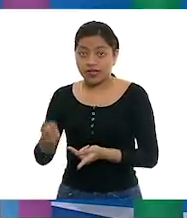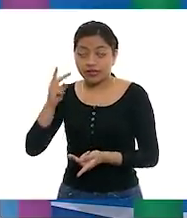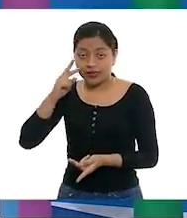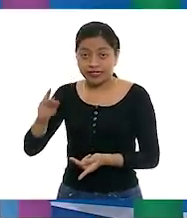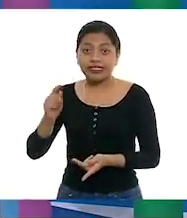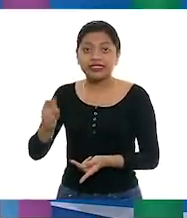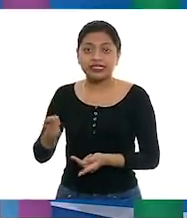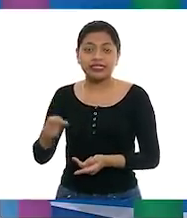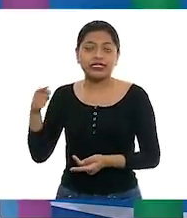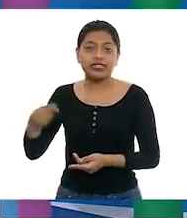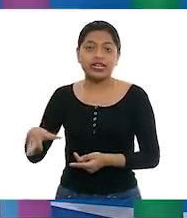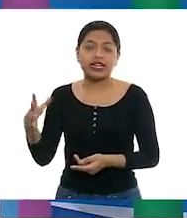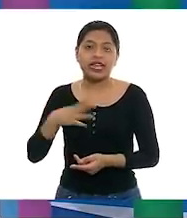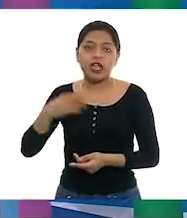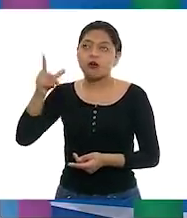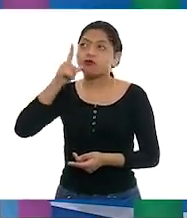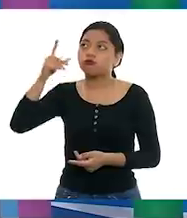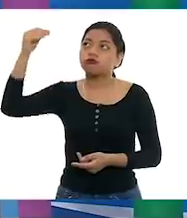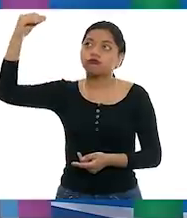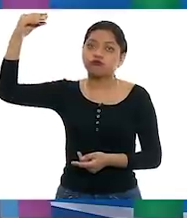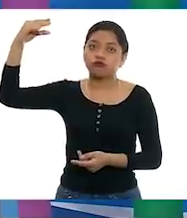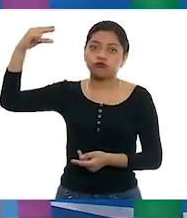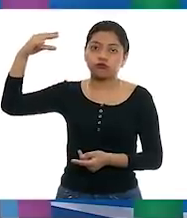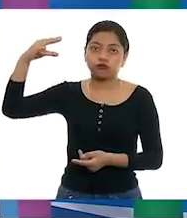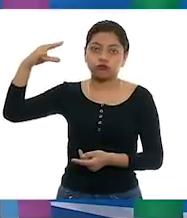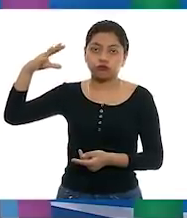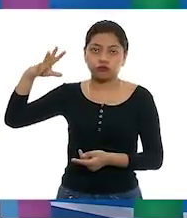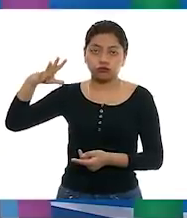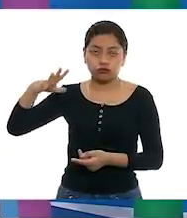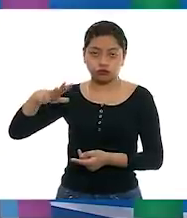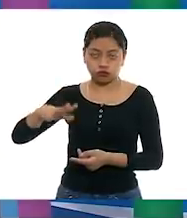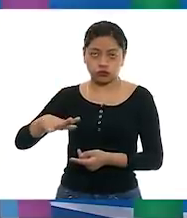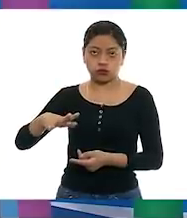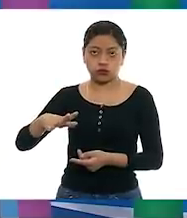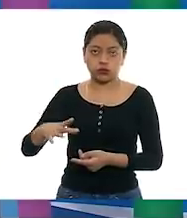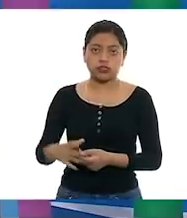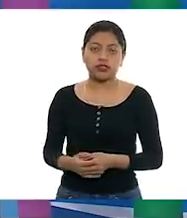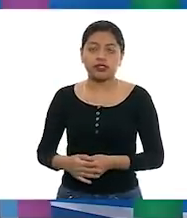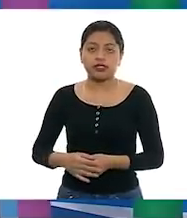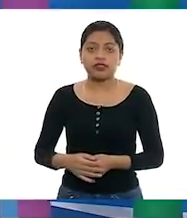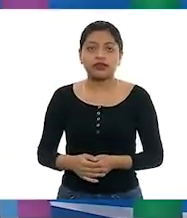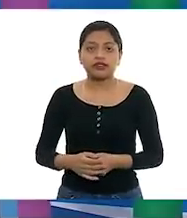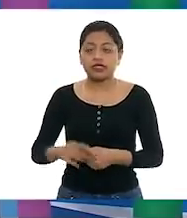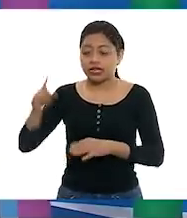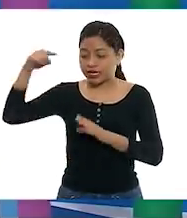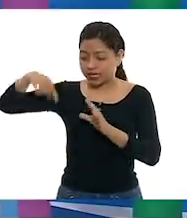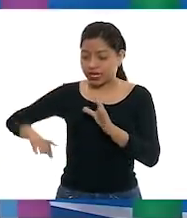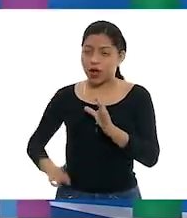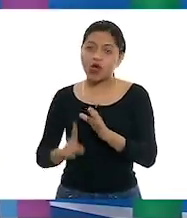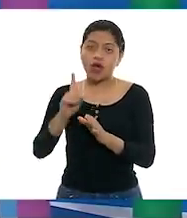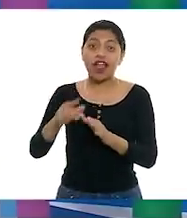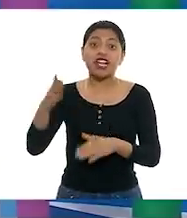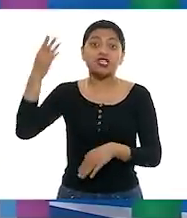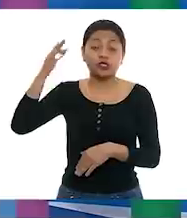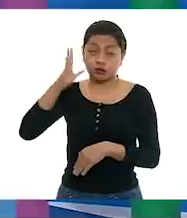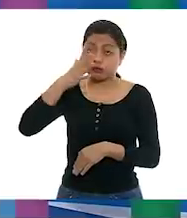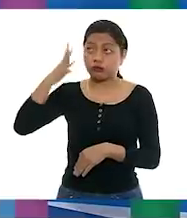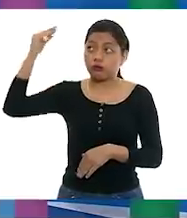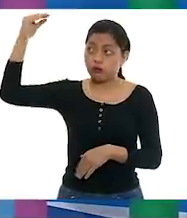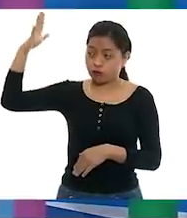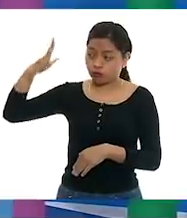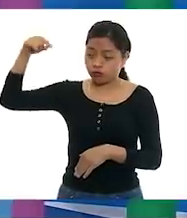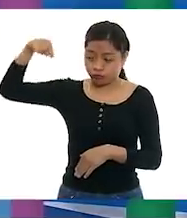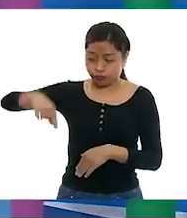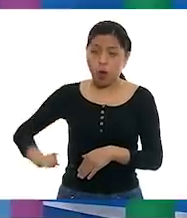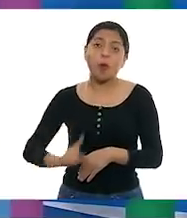decir, ver los efectos del sol en el chocolate sin efecto invernadero. El plato 1 era el efecto invernadero en condiciones,